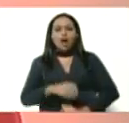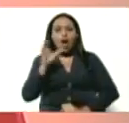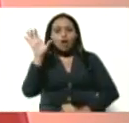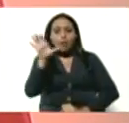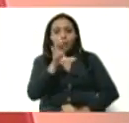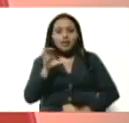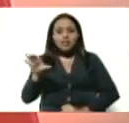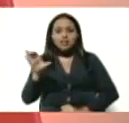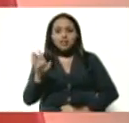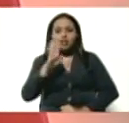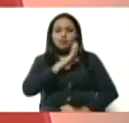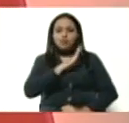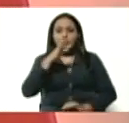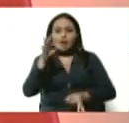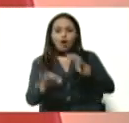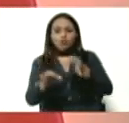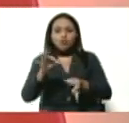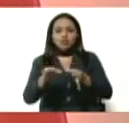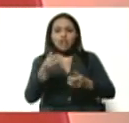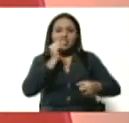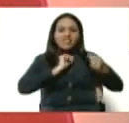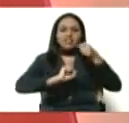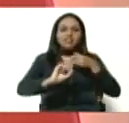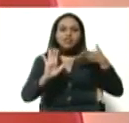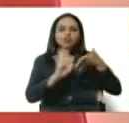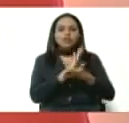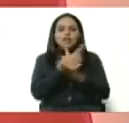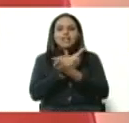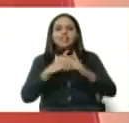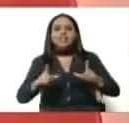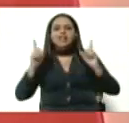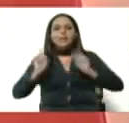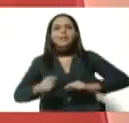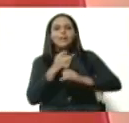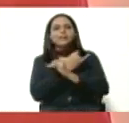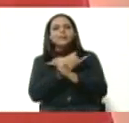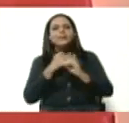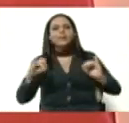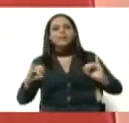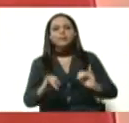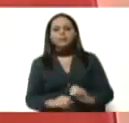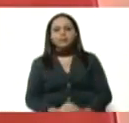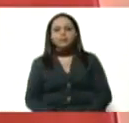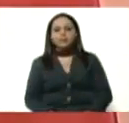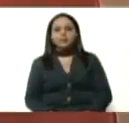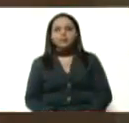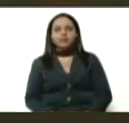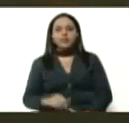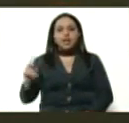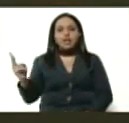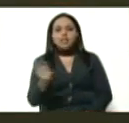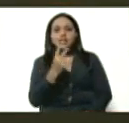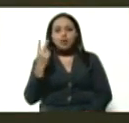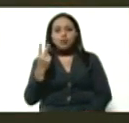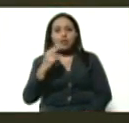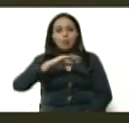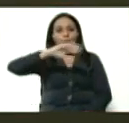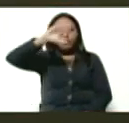justa batalla por la libertad y la independencia. En la segunda gran